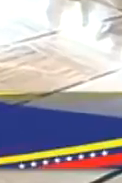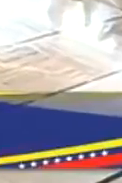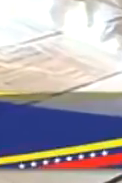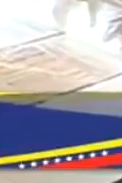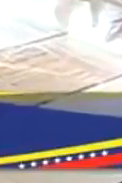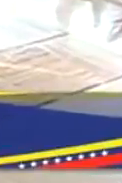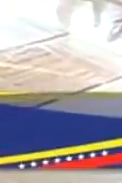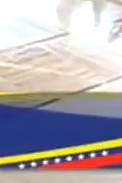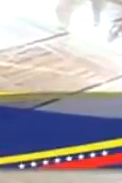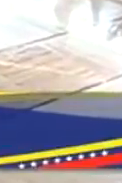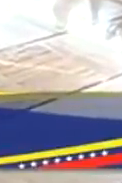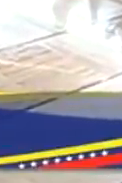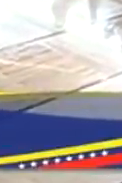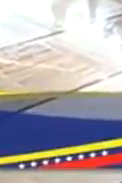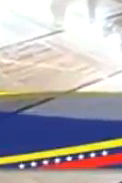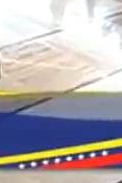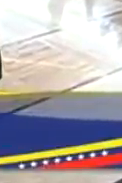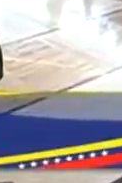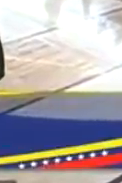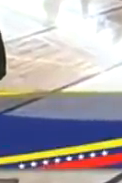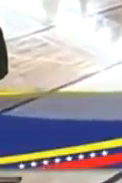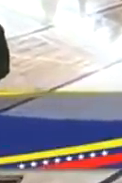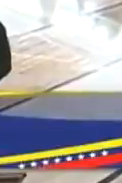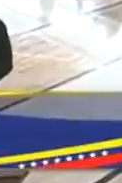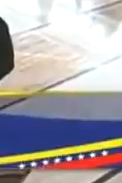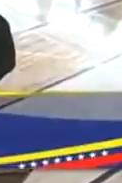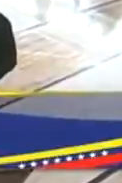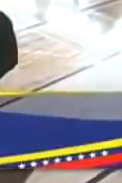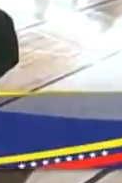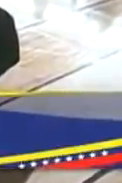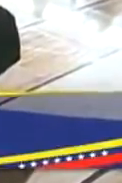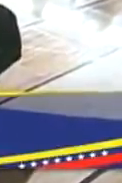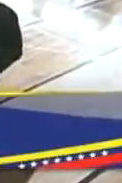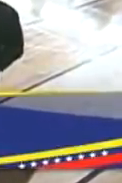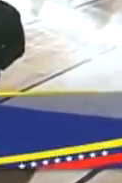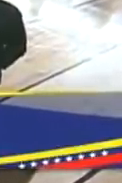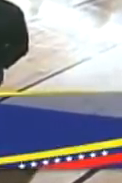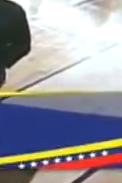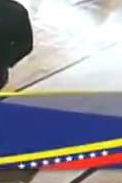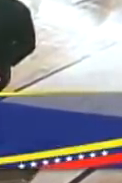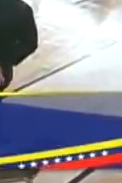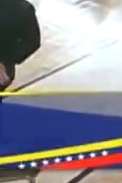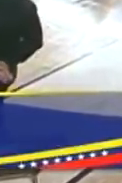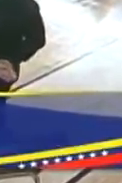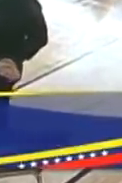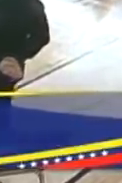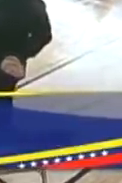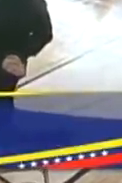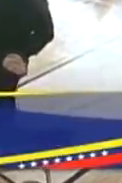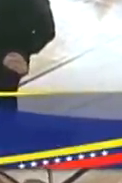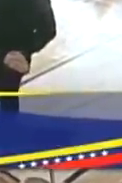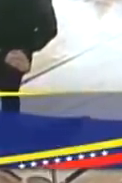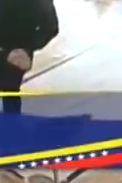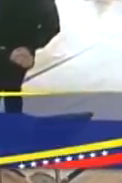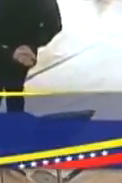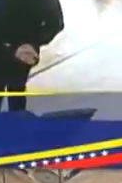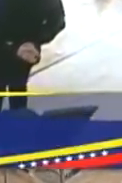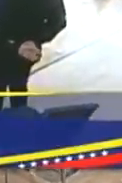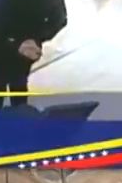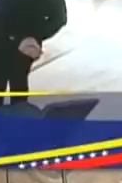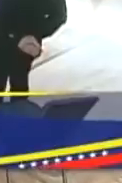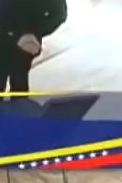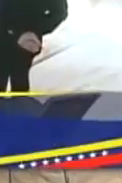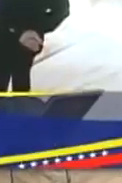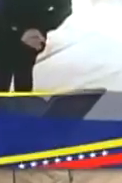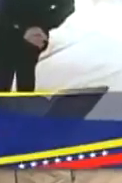construir el modelo de economía real que procure el crecimiento, desarrollo y las riquezas